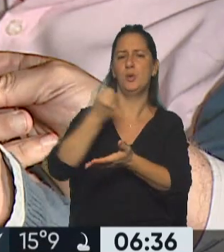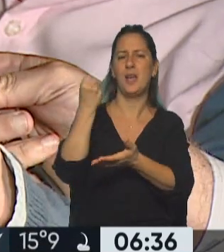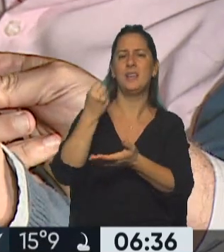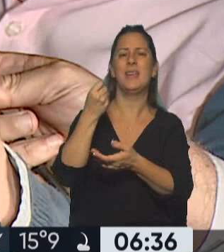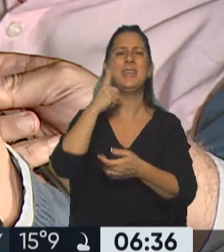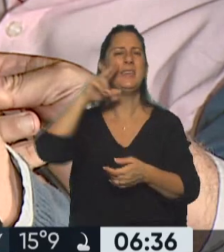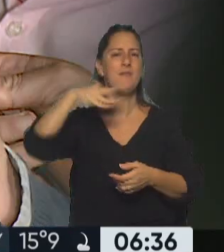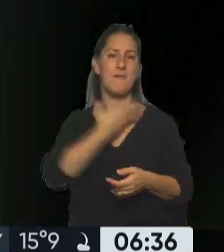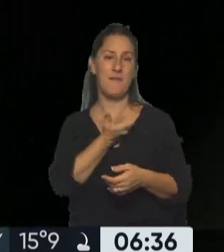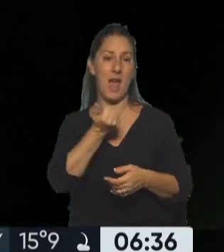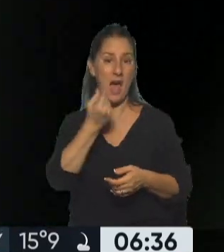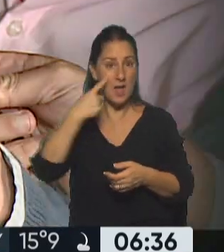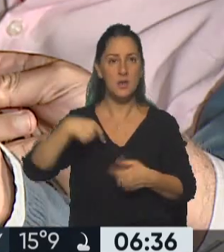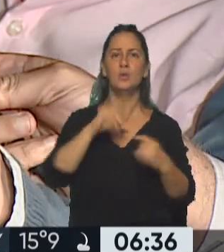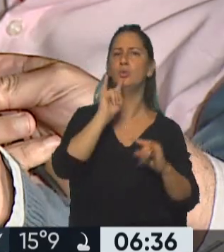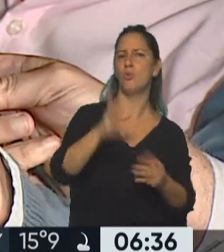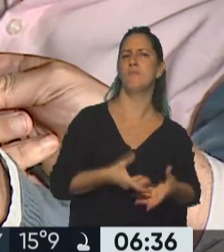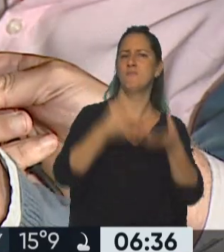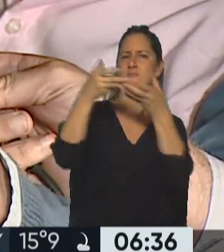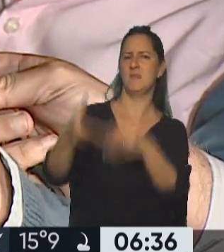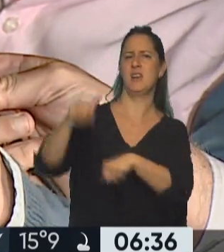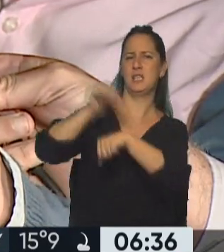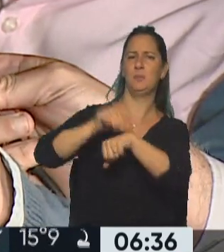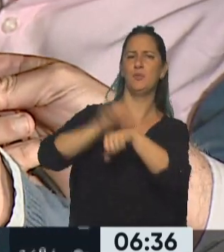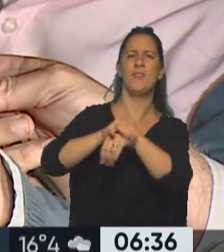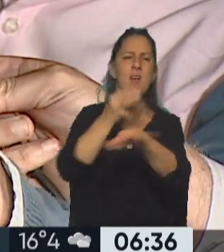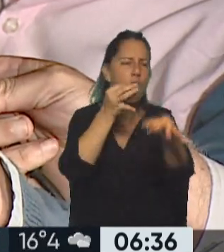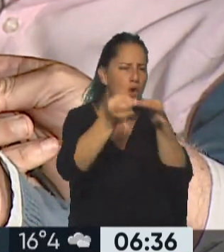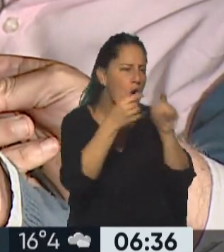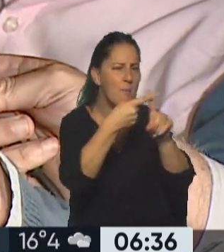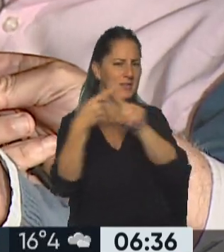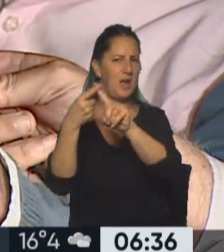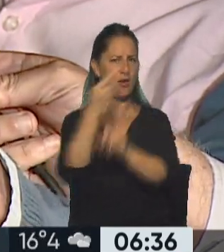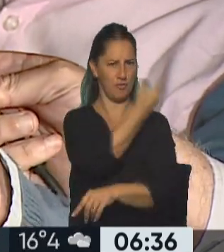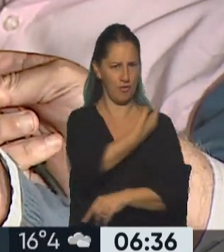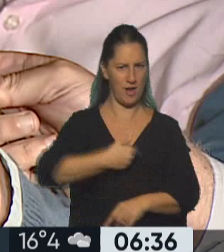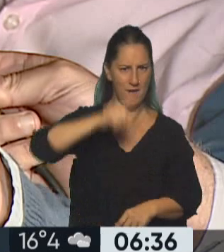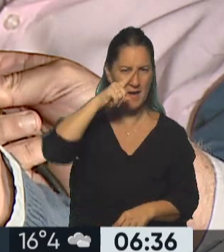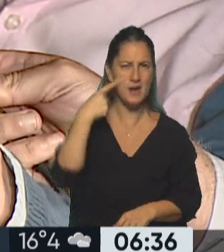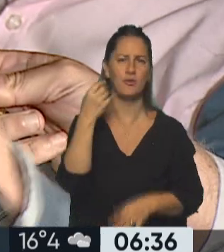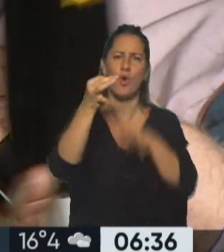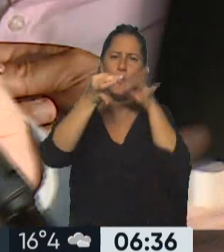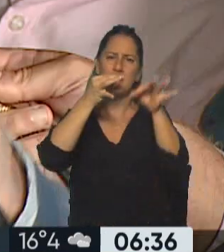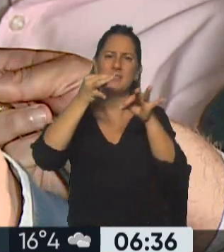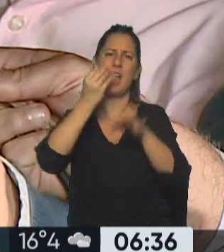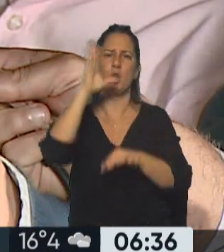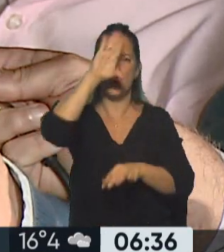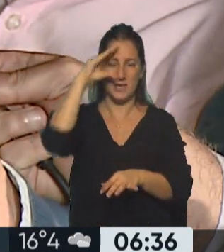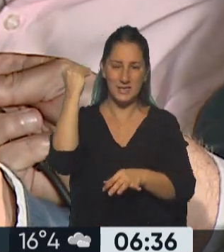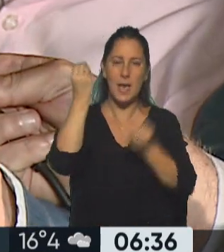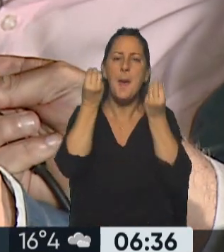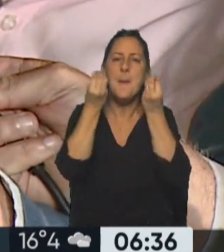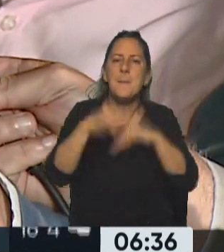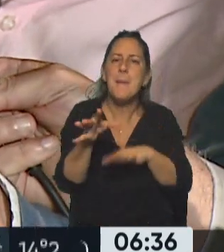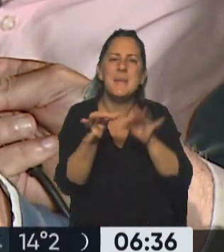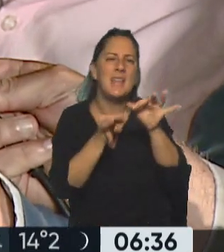ni más ni menos que la responsabilidad de construir un diálogo genuino con Alberto y con Cristina para poder establecer las reglas de juego y